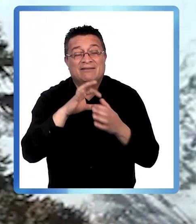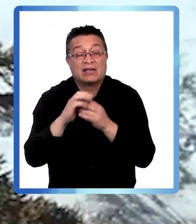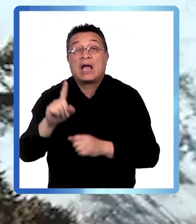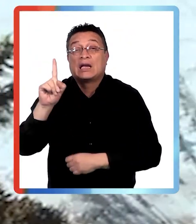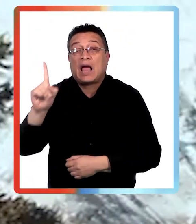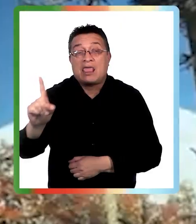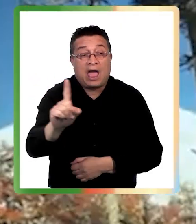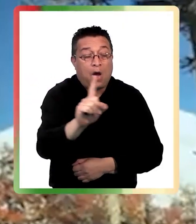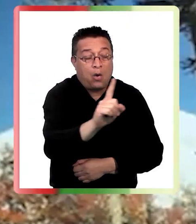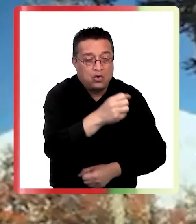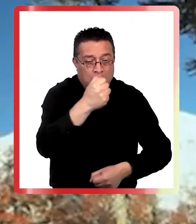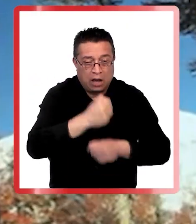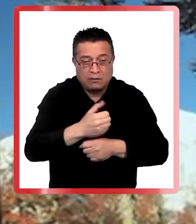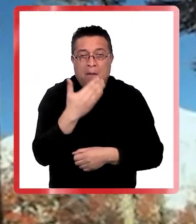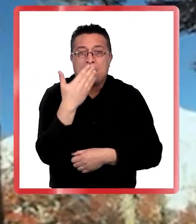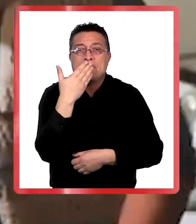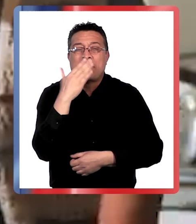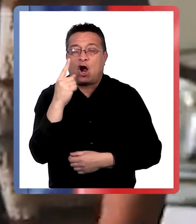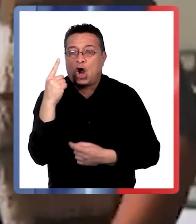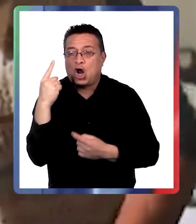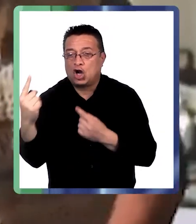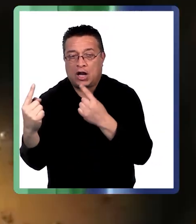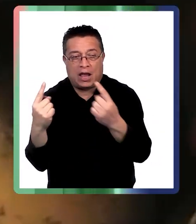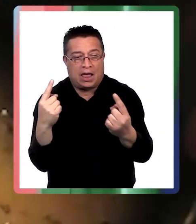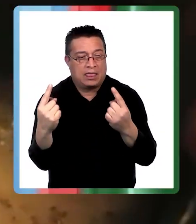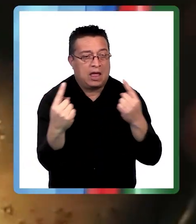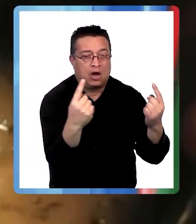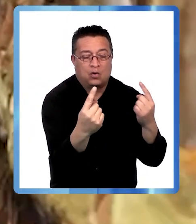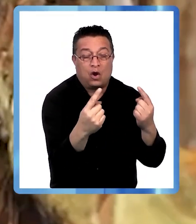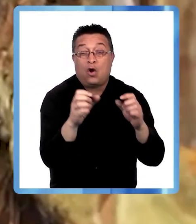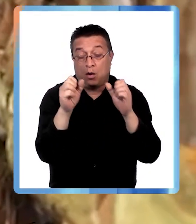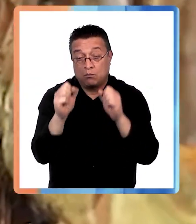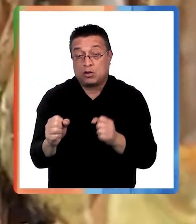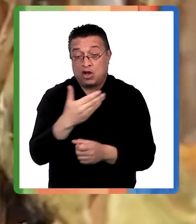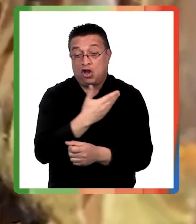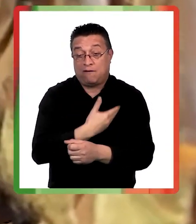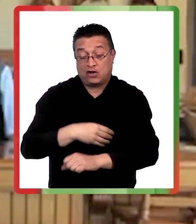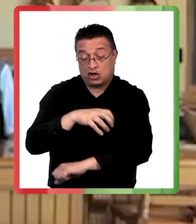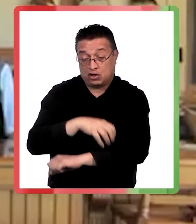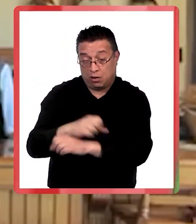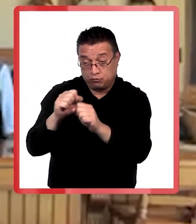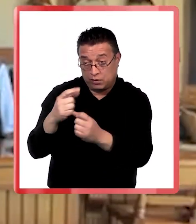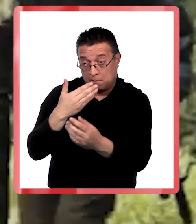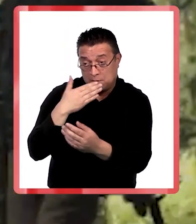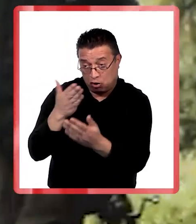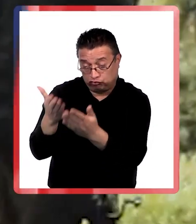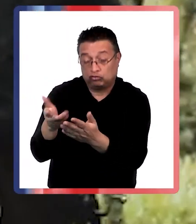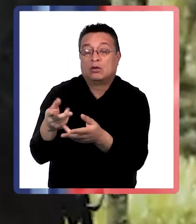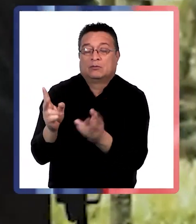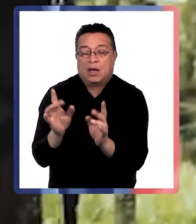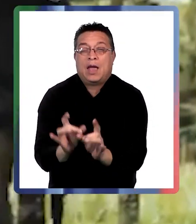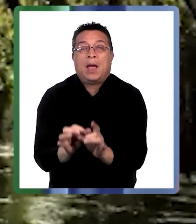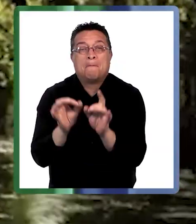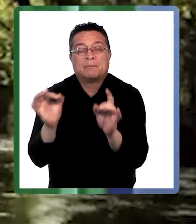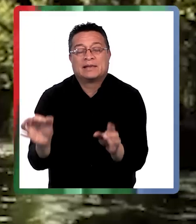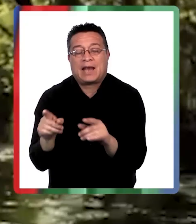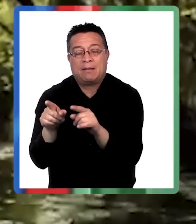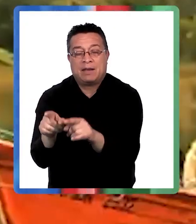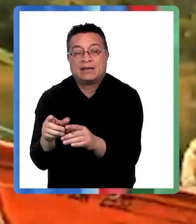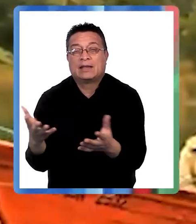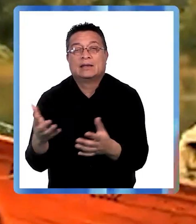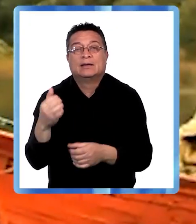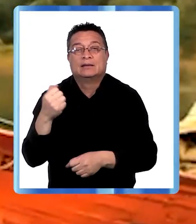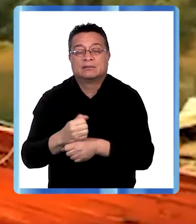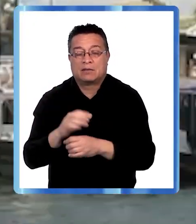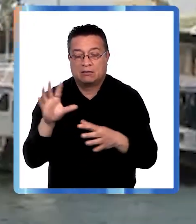haga lo que puede hacer mejor. Entonces, hay cosas que puede hacer mejor un gobierno regional, o sea, ciertamente, especialmente aquellas